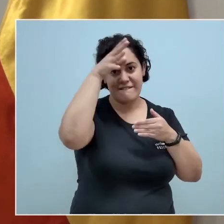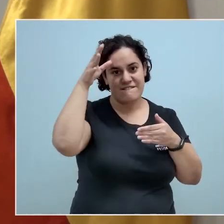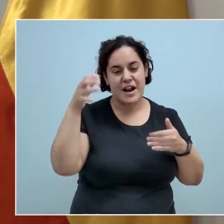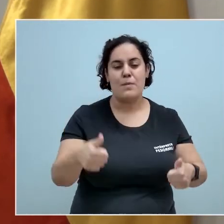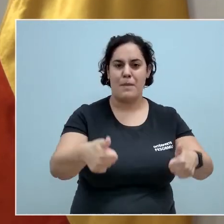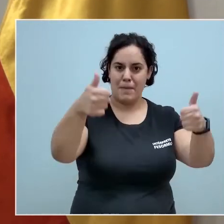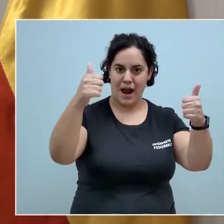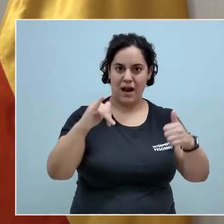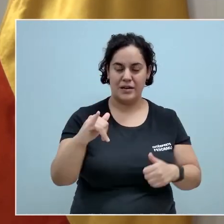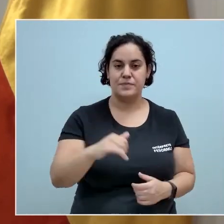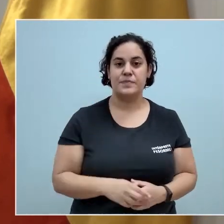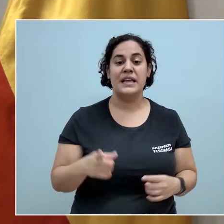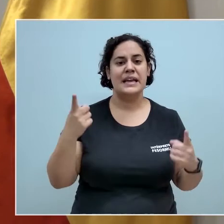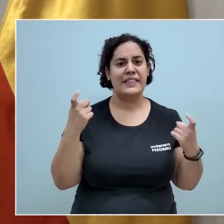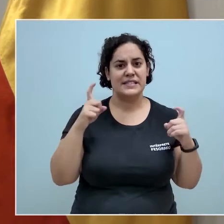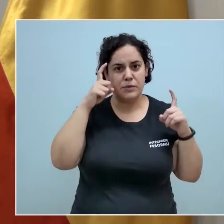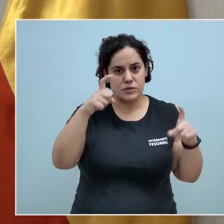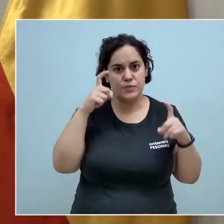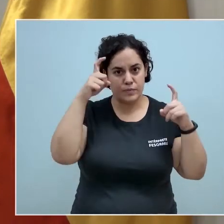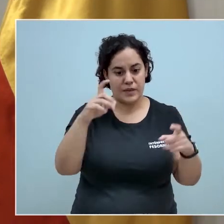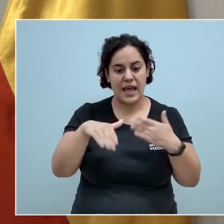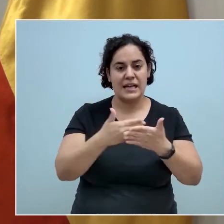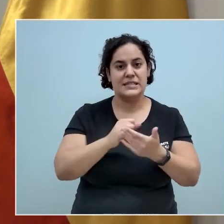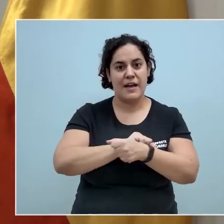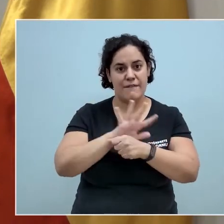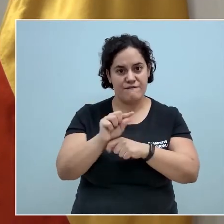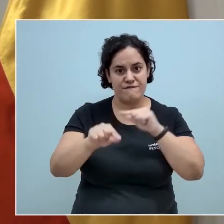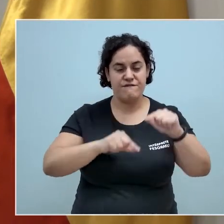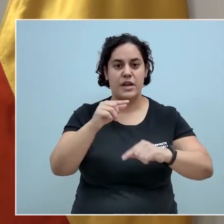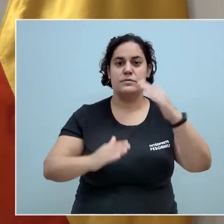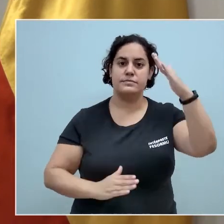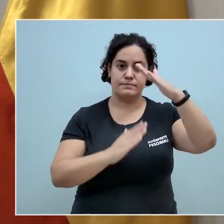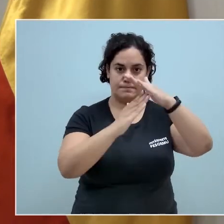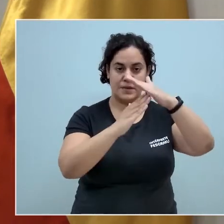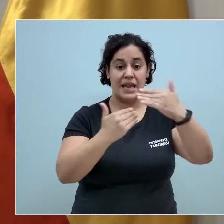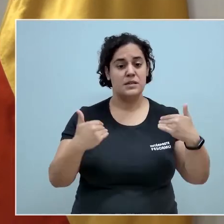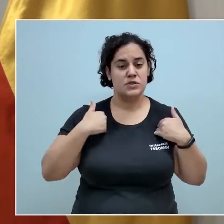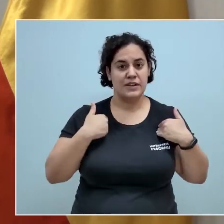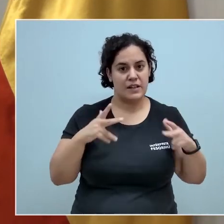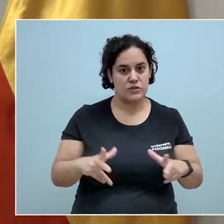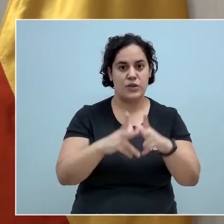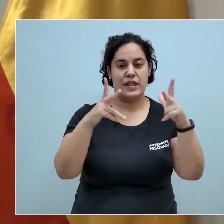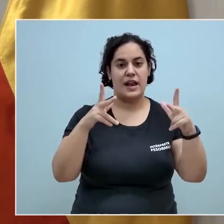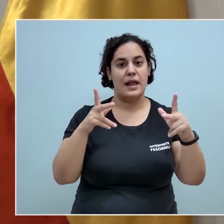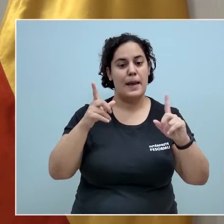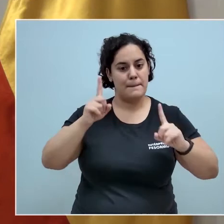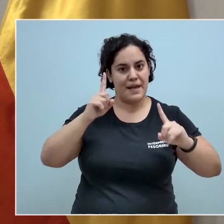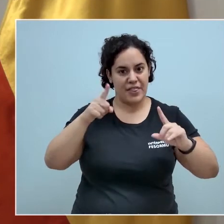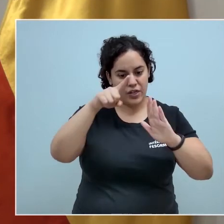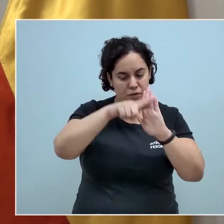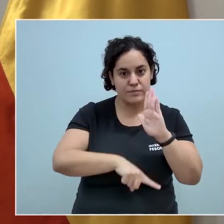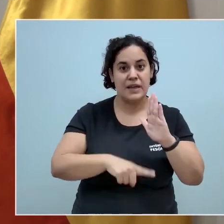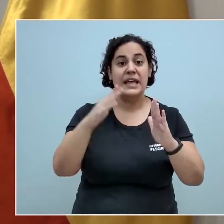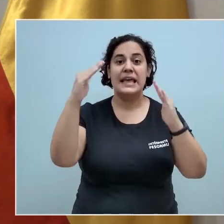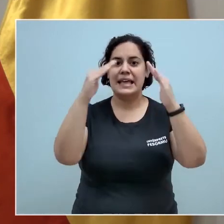que poner todo nuestro esfuerzo en parar el virus. Responsabilidad social, medidas de prevención y quedarse en